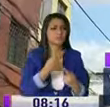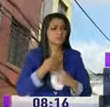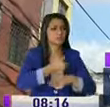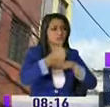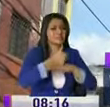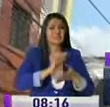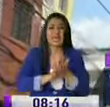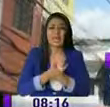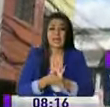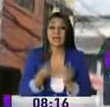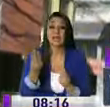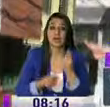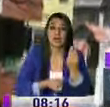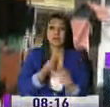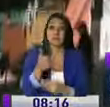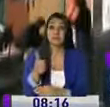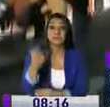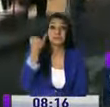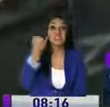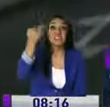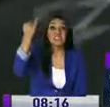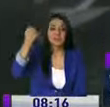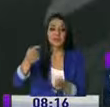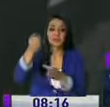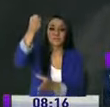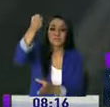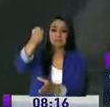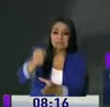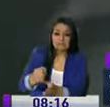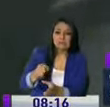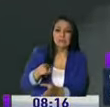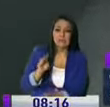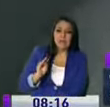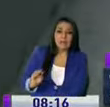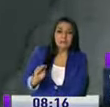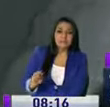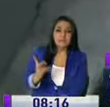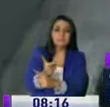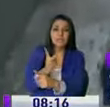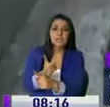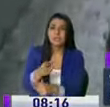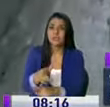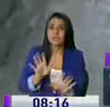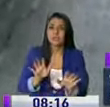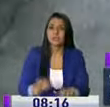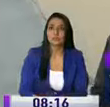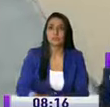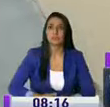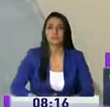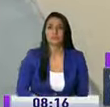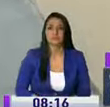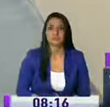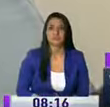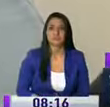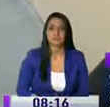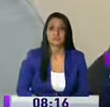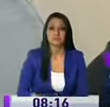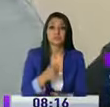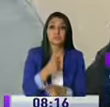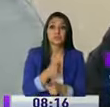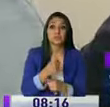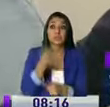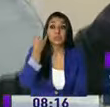las autoridades, han colocado una maceta en señal de alerta para que no se produzcan accidentes. La razón por la cual hemos